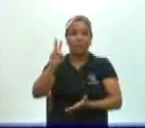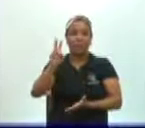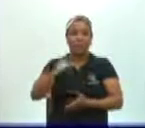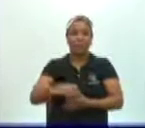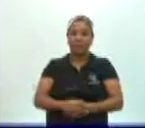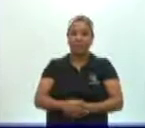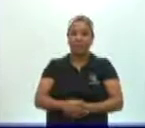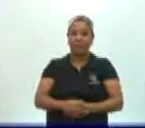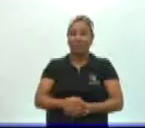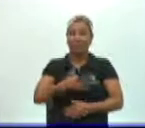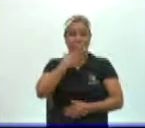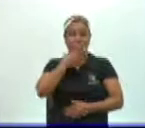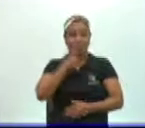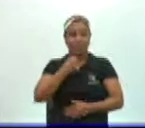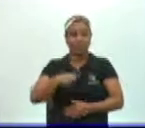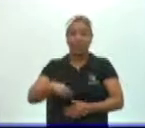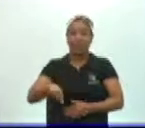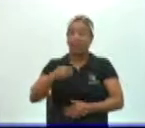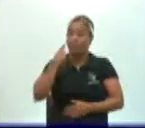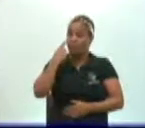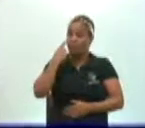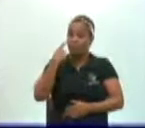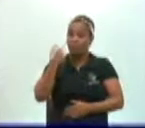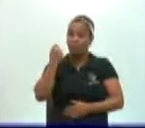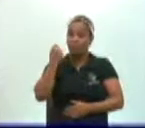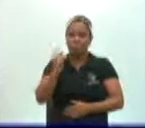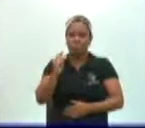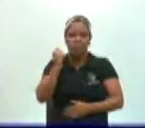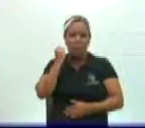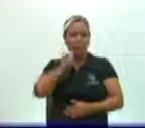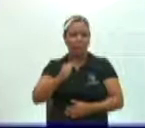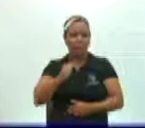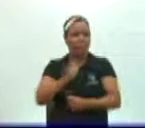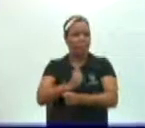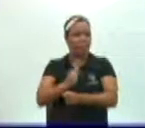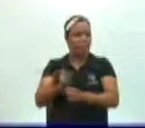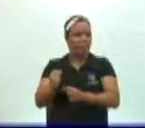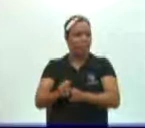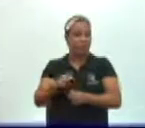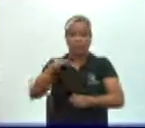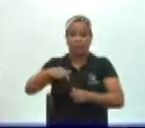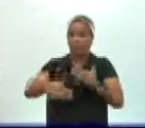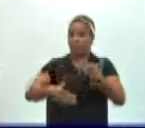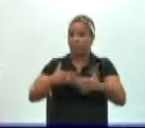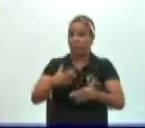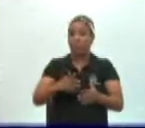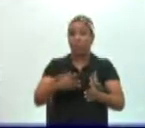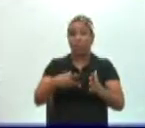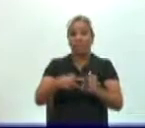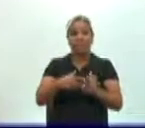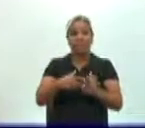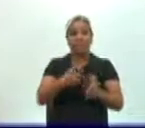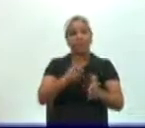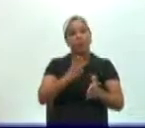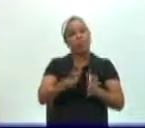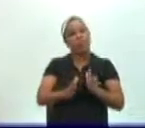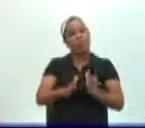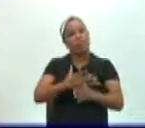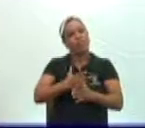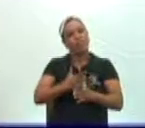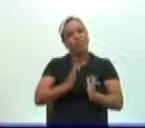Me gustaría que pudieran conocer un poco más con sus profesores sobre este proceso que está dividido en varias etapas, cómo se logra